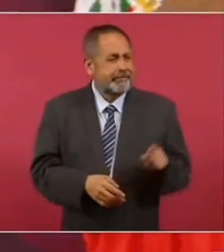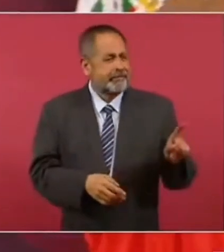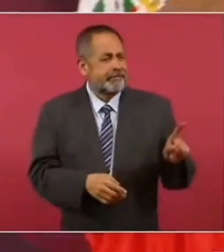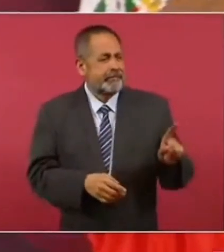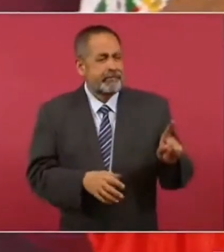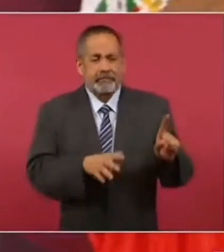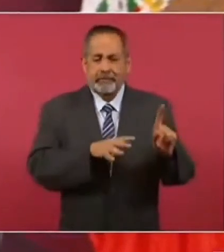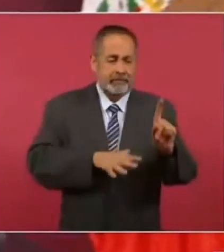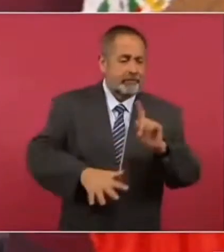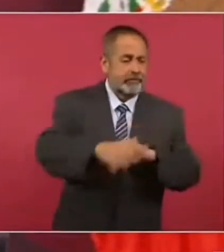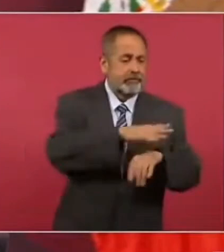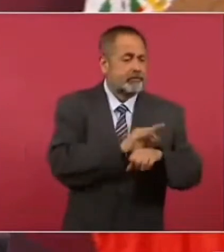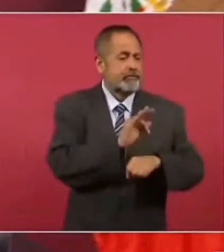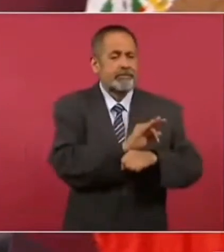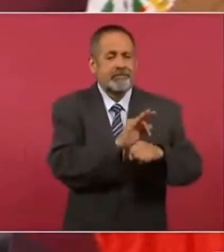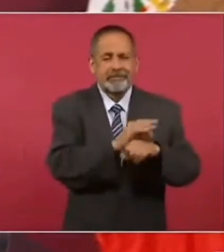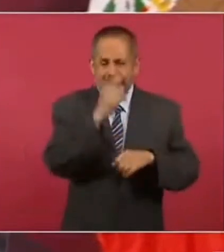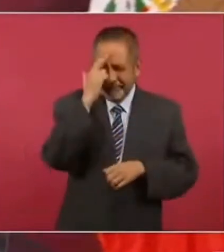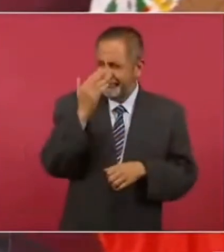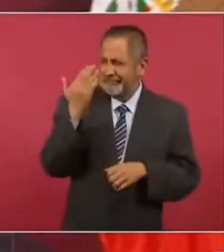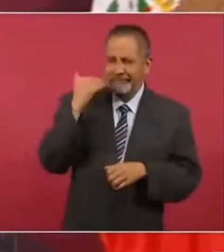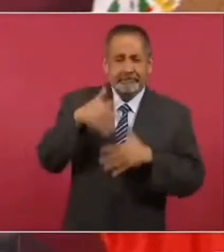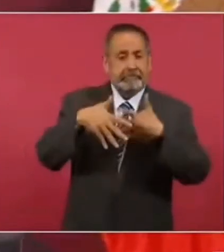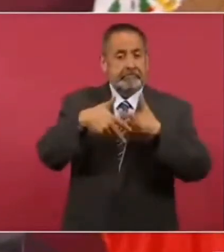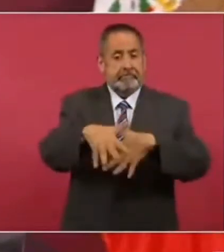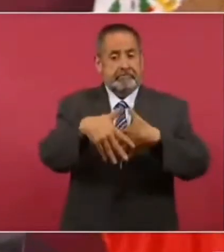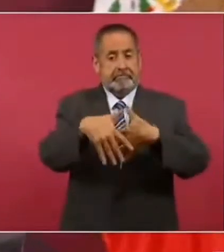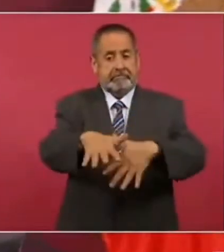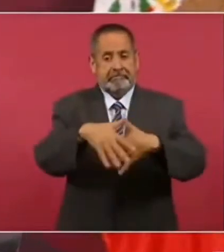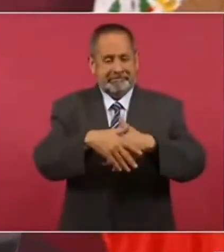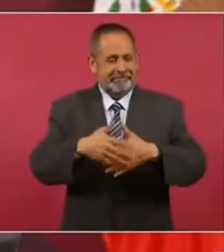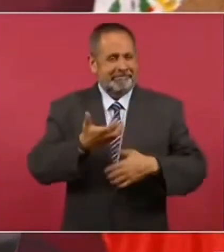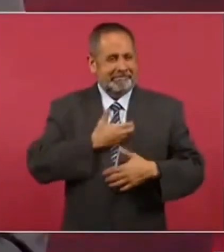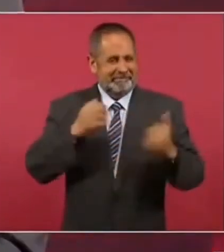defendido por los que vinieron a manifestarse al Zócalo,